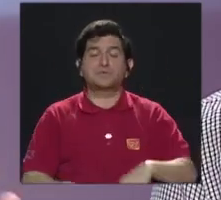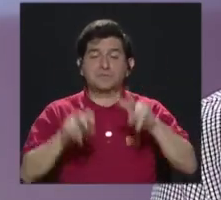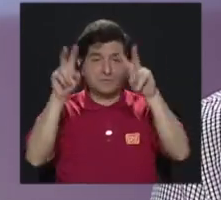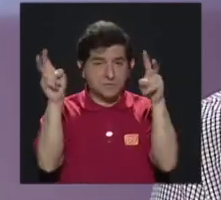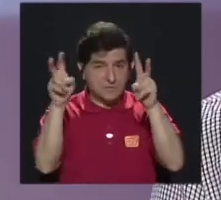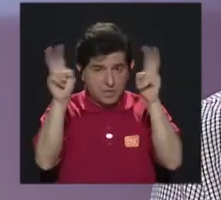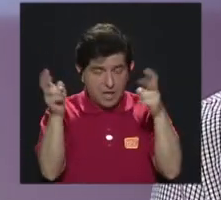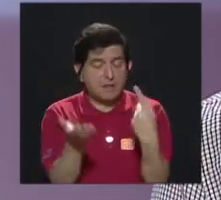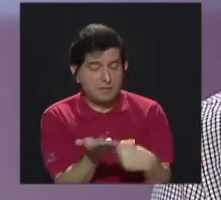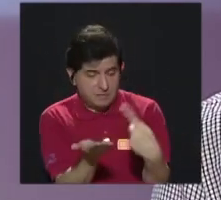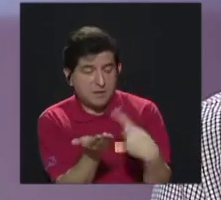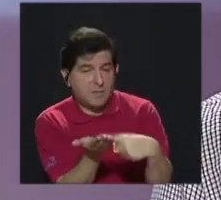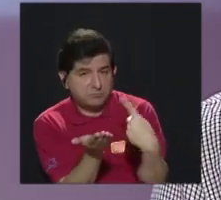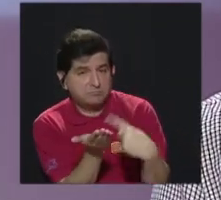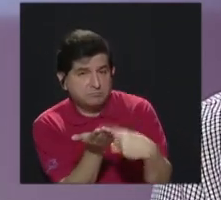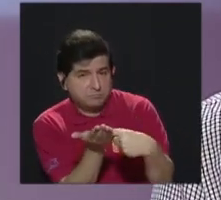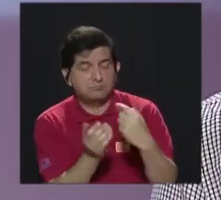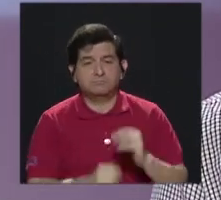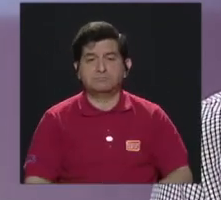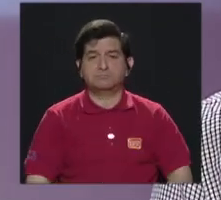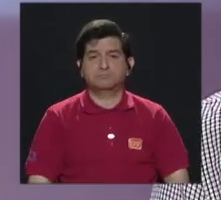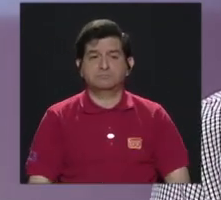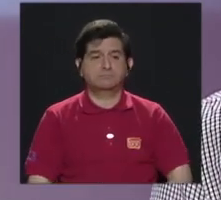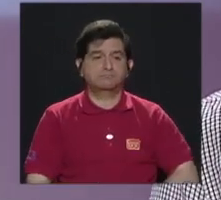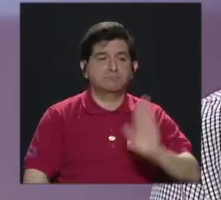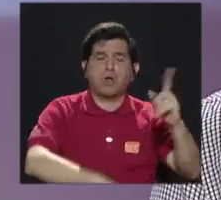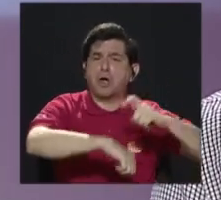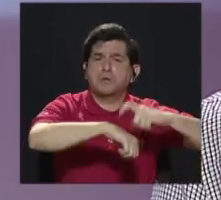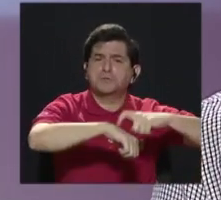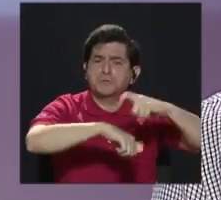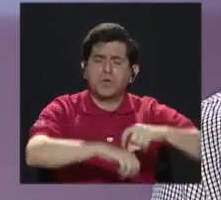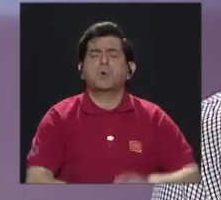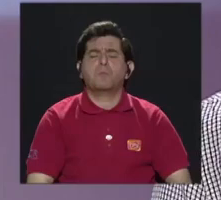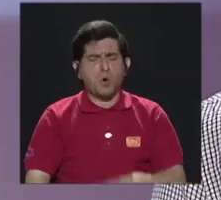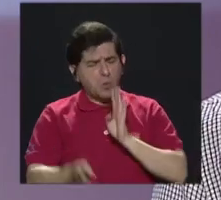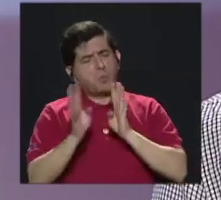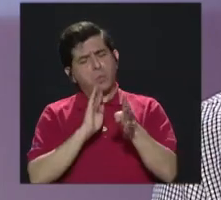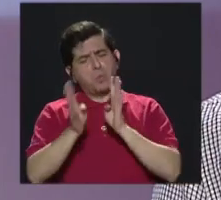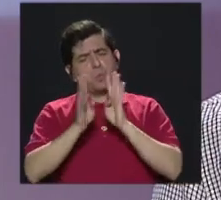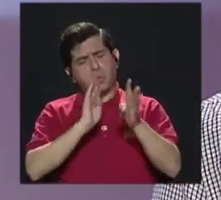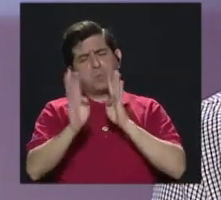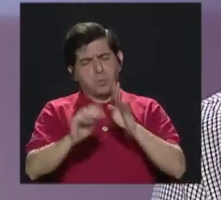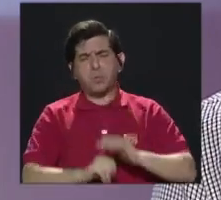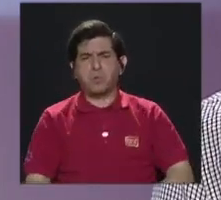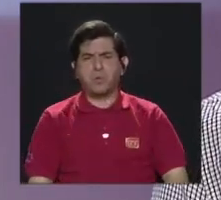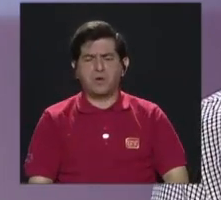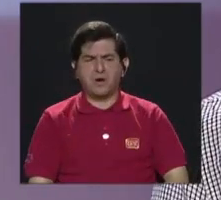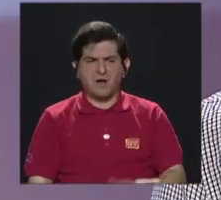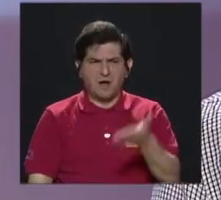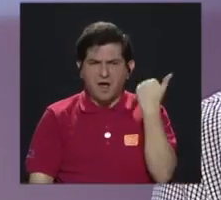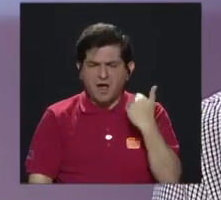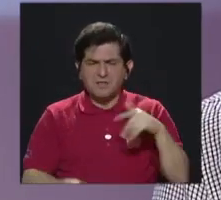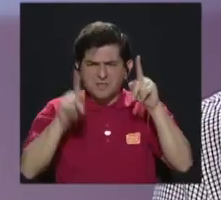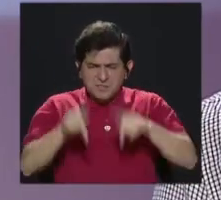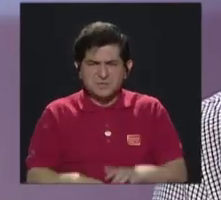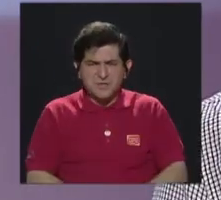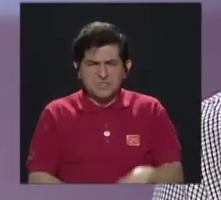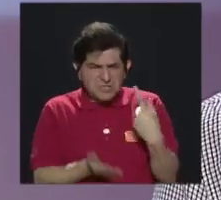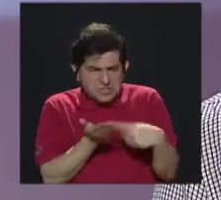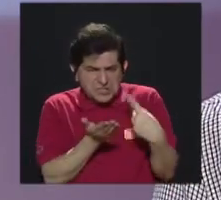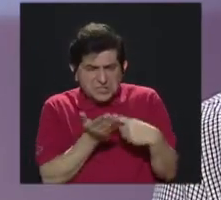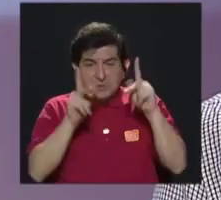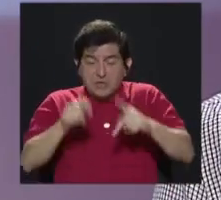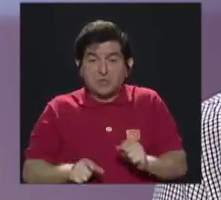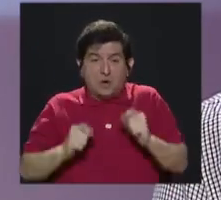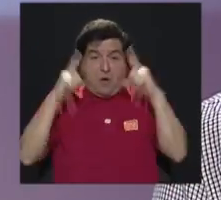mesa para que se discuta. Entonces, en su momento, pues se habló bastante, generó mucha roncha, mucha gente se